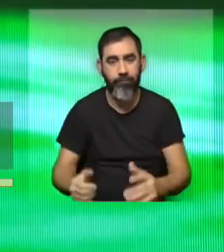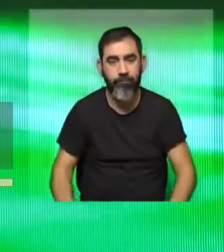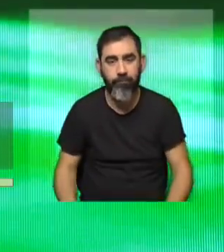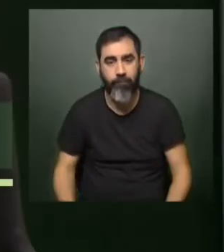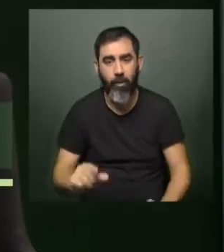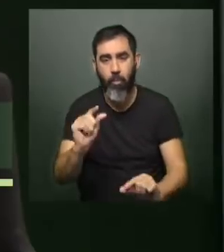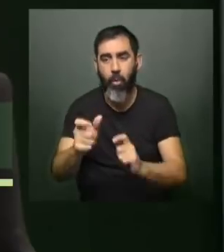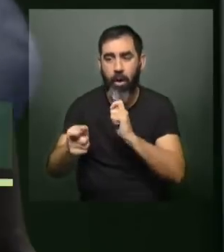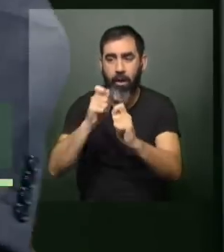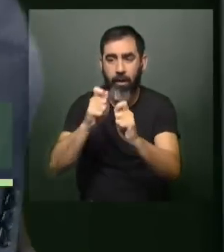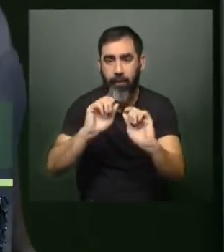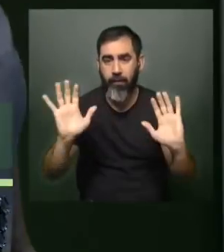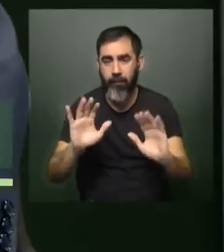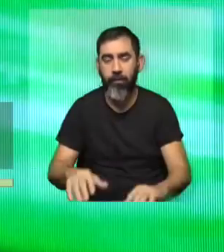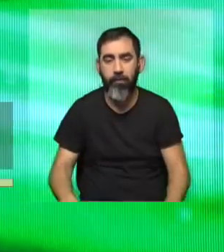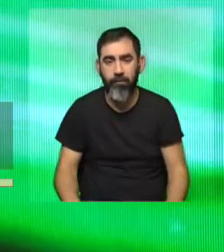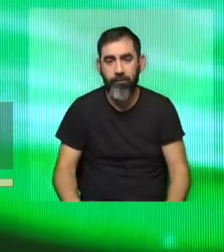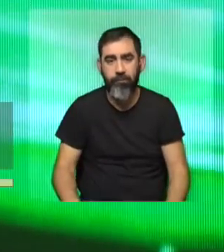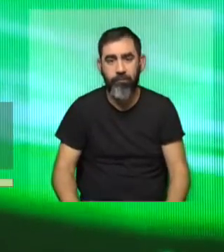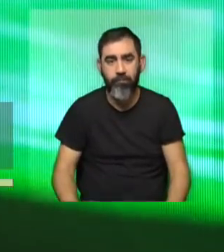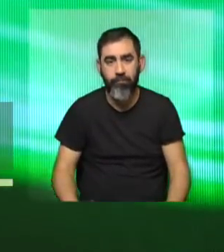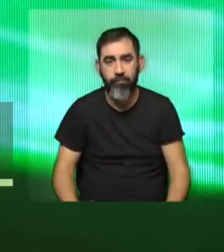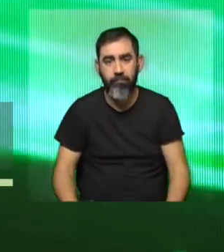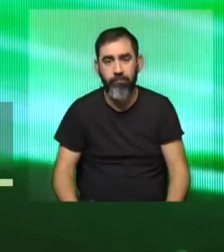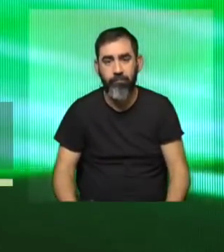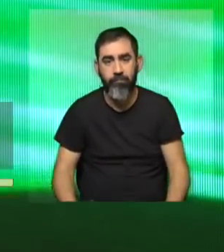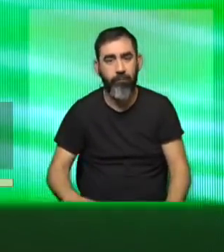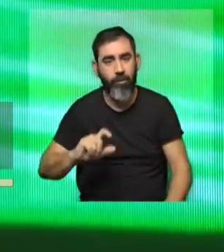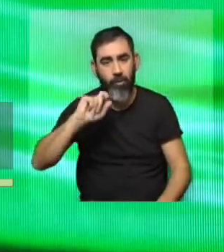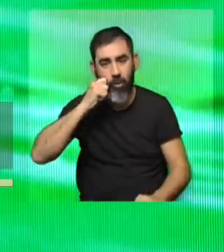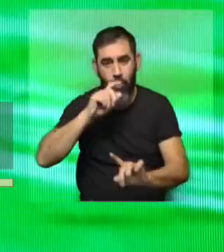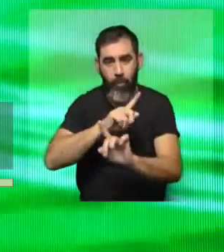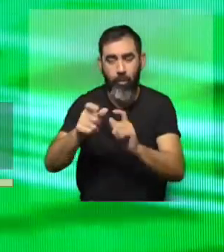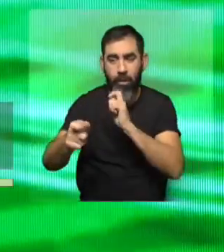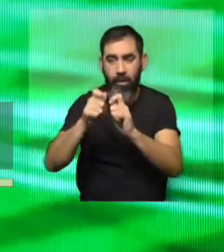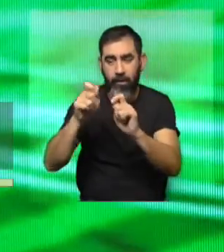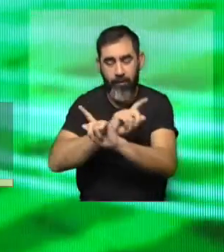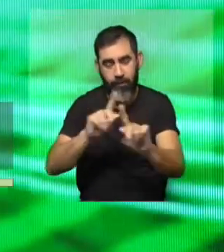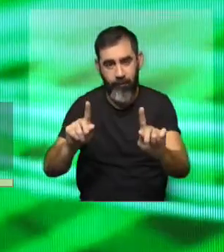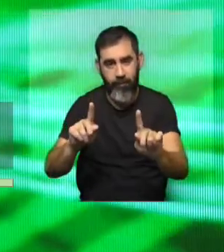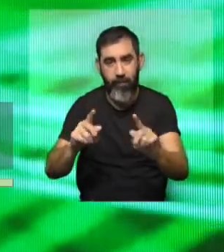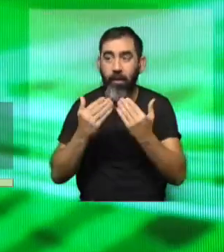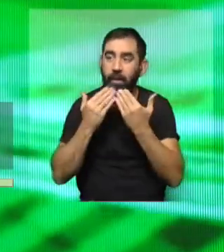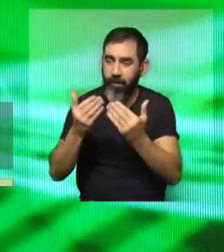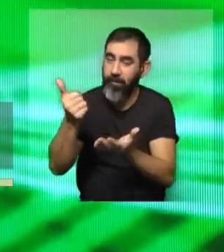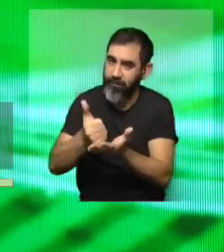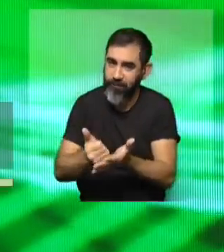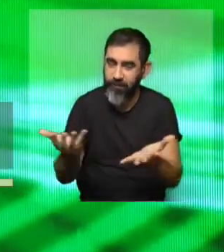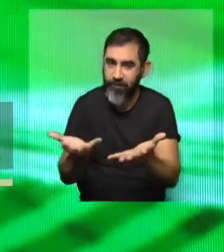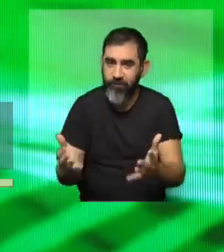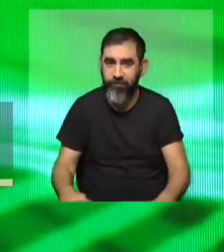notas no has dado no hasta el momento no me gusta mucho dar mucha nota este agradecemos